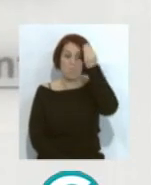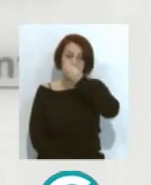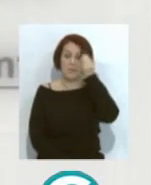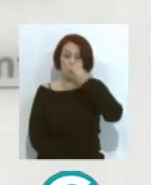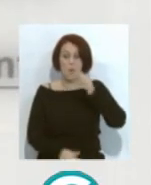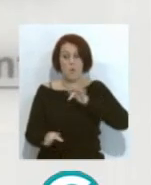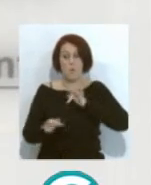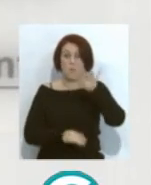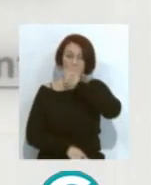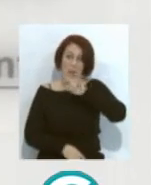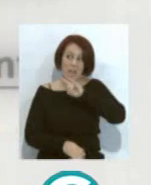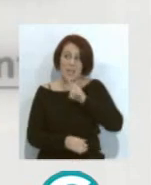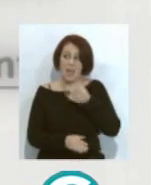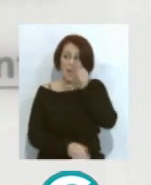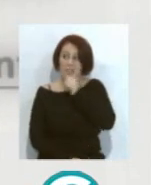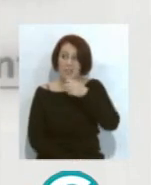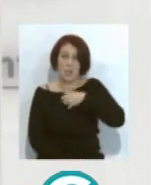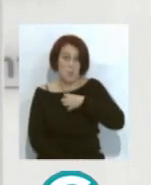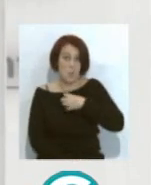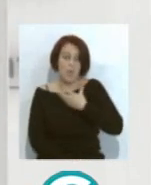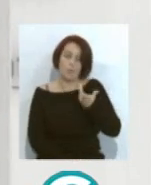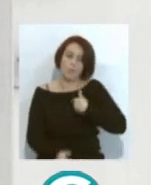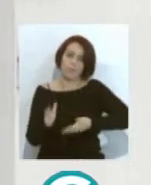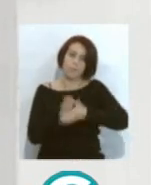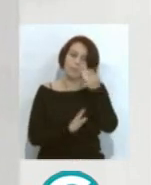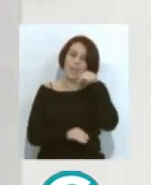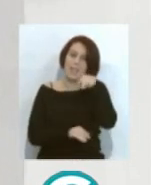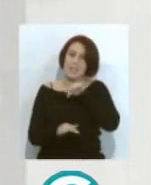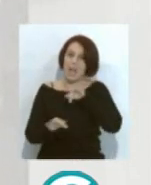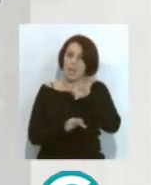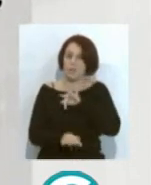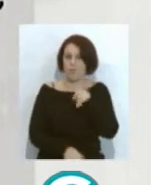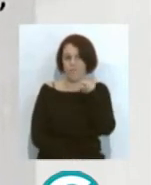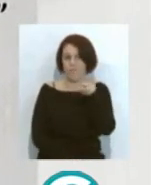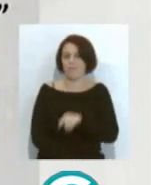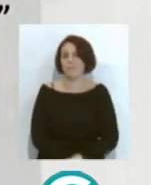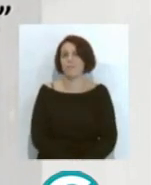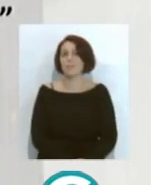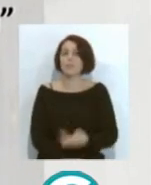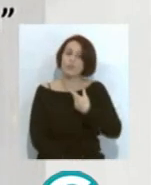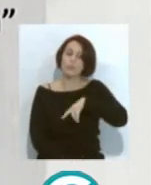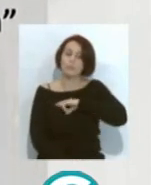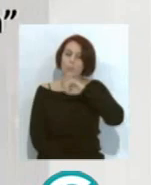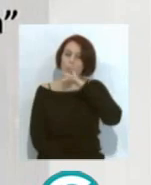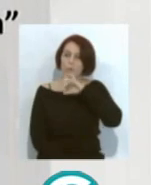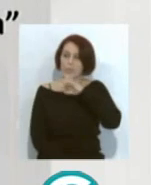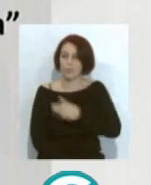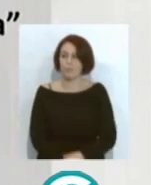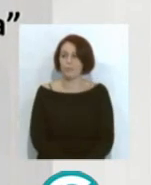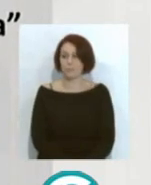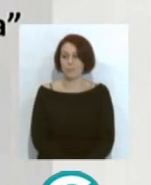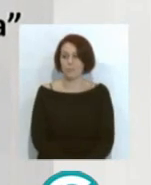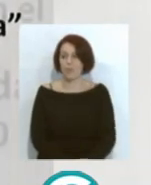no podía ser, pues que fuera allí. Y hombre, estamos muy contentos, estamos muy